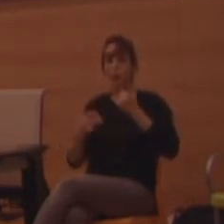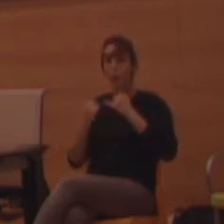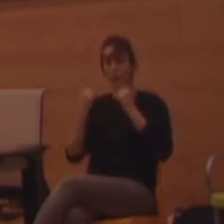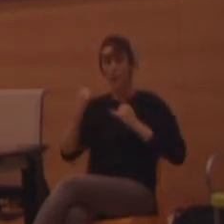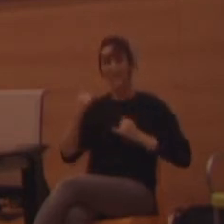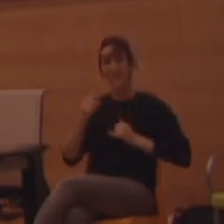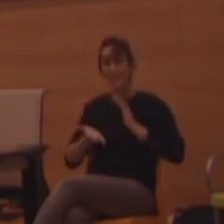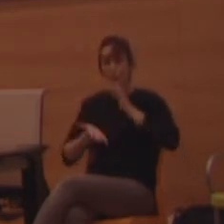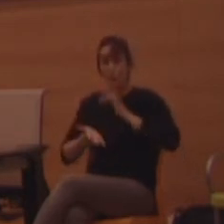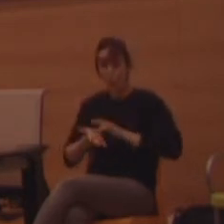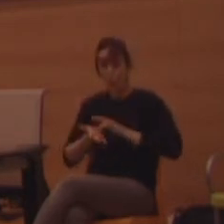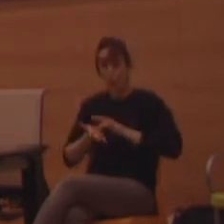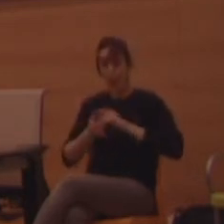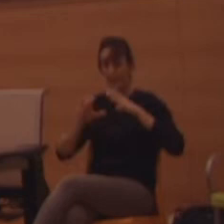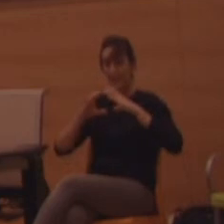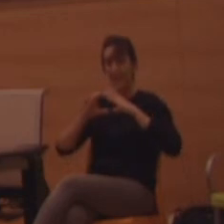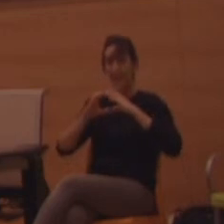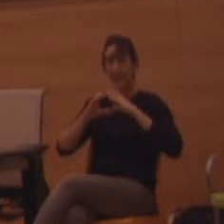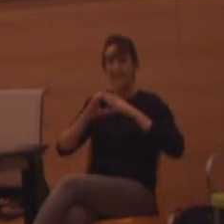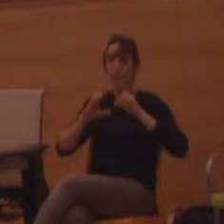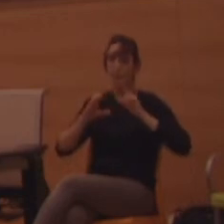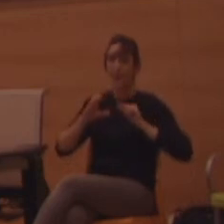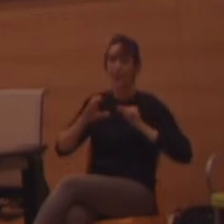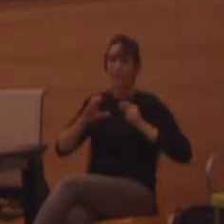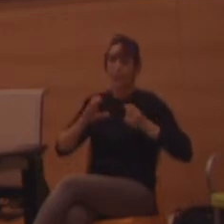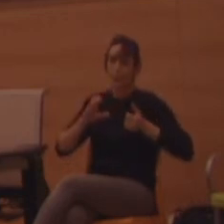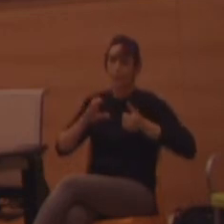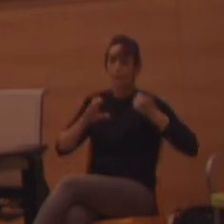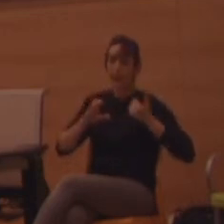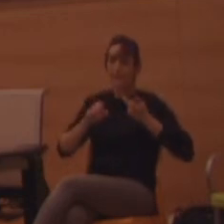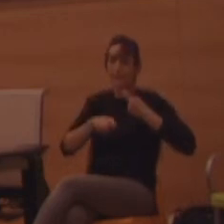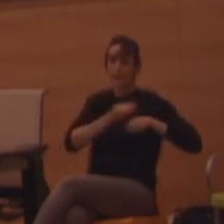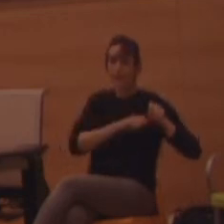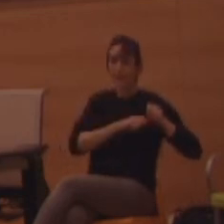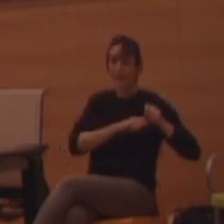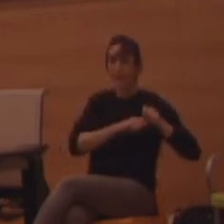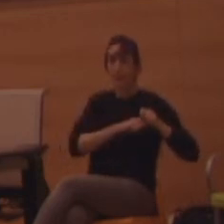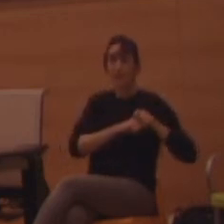crisis y que yo sepa no está comercializado. No sé si en algún sitio lo tienen o no lo tienen.